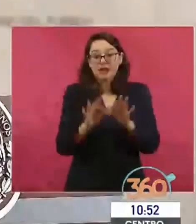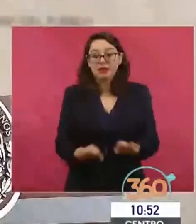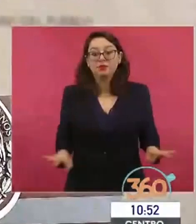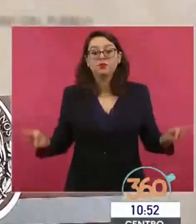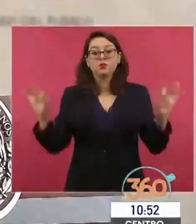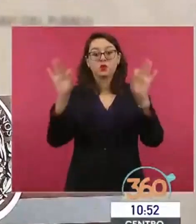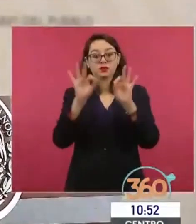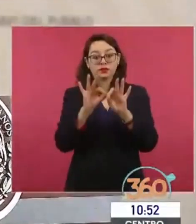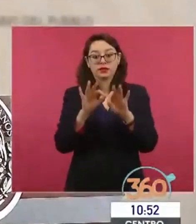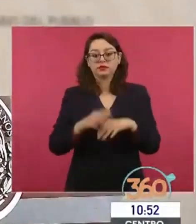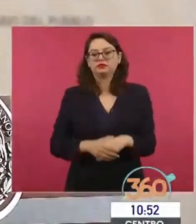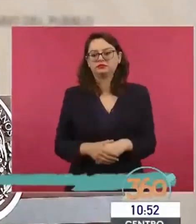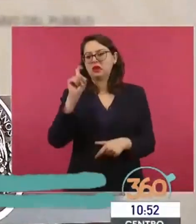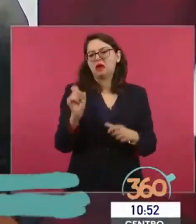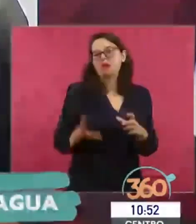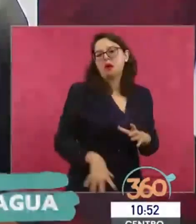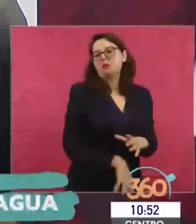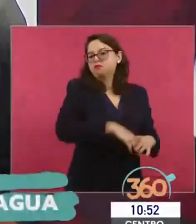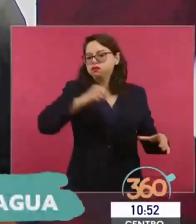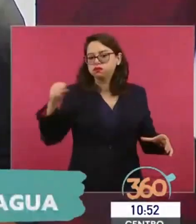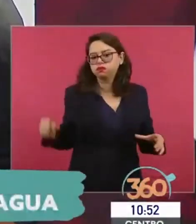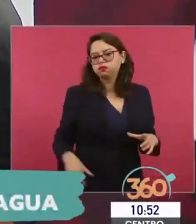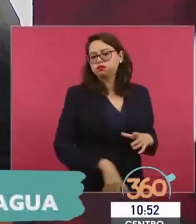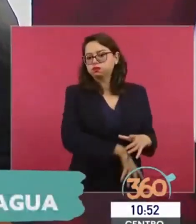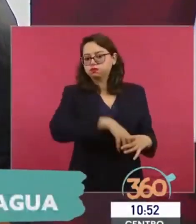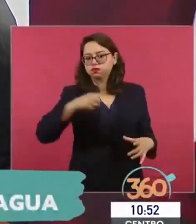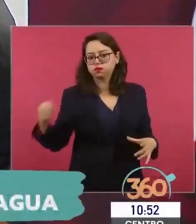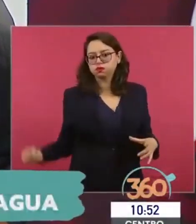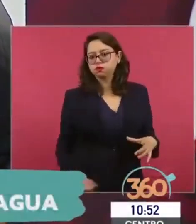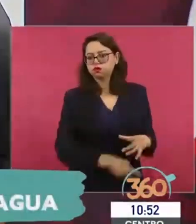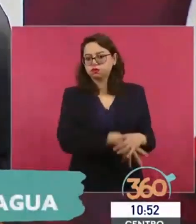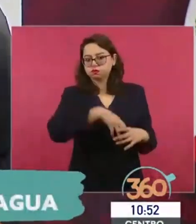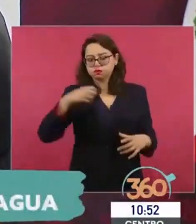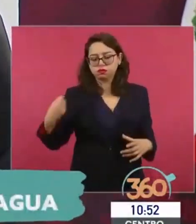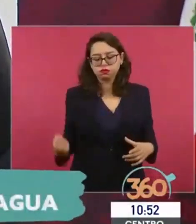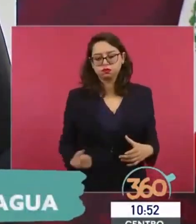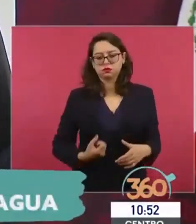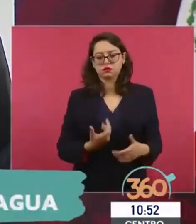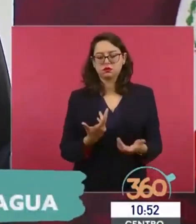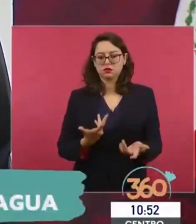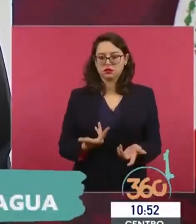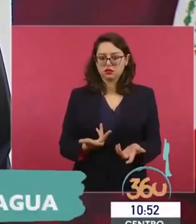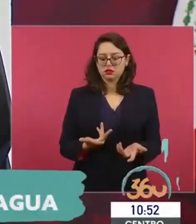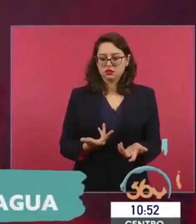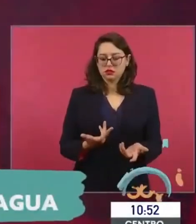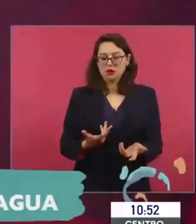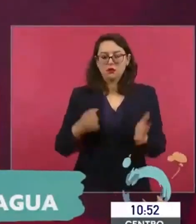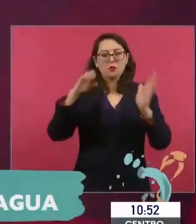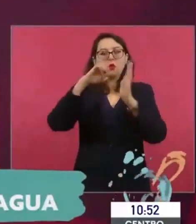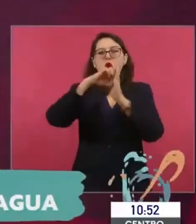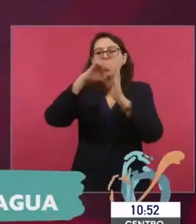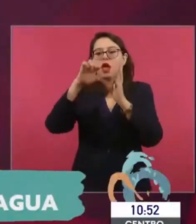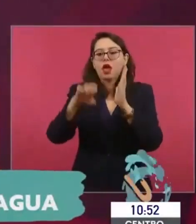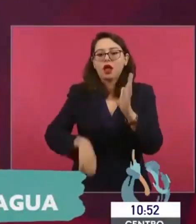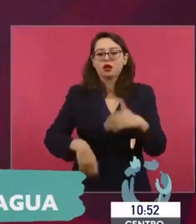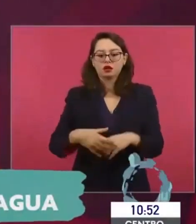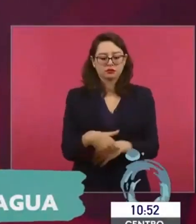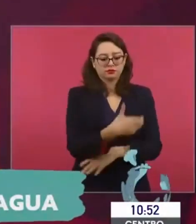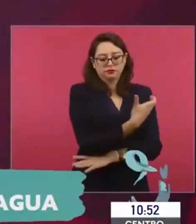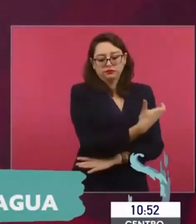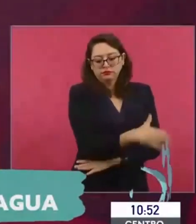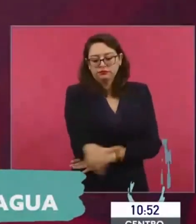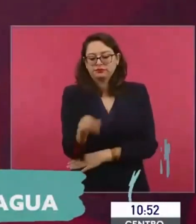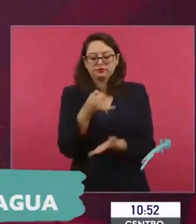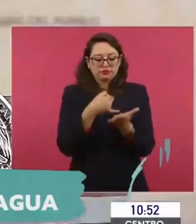ya no se puede seguir utilizando agua para cultivos que demandan